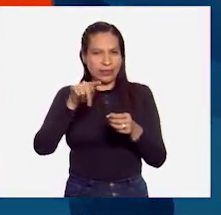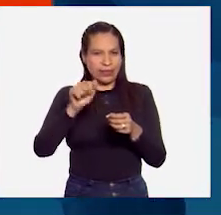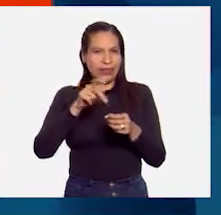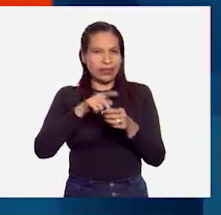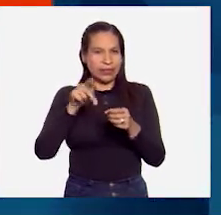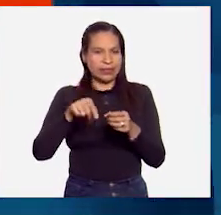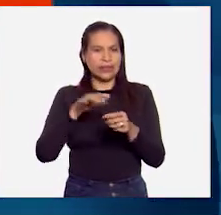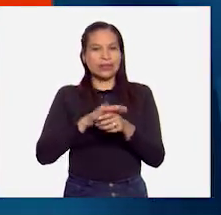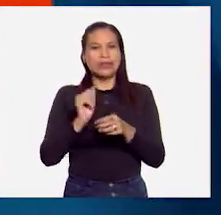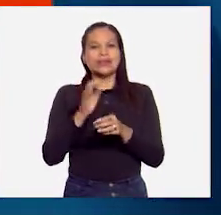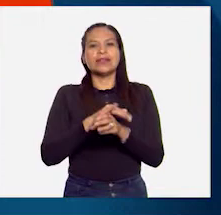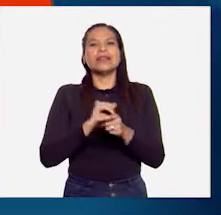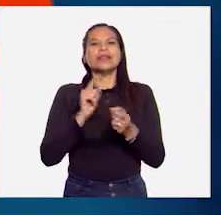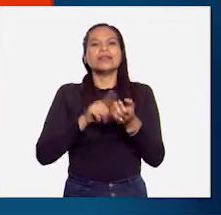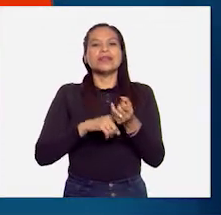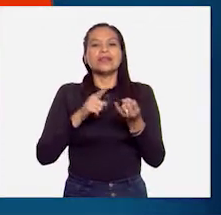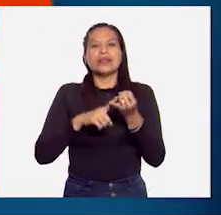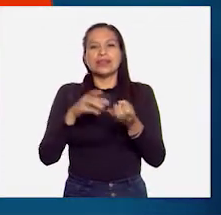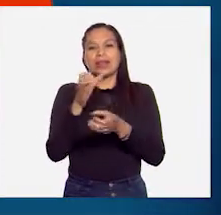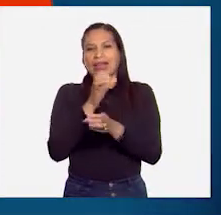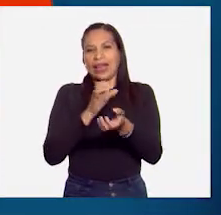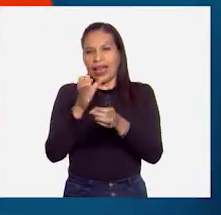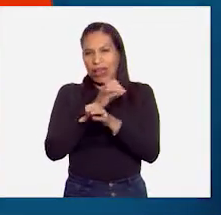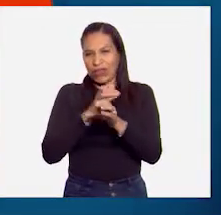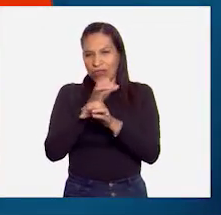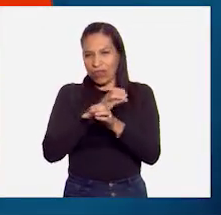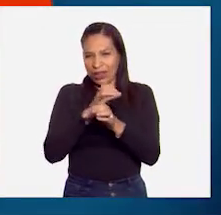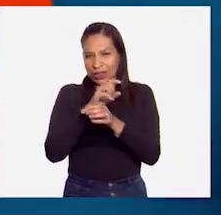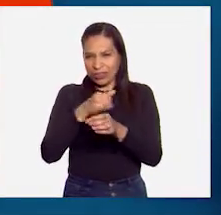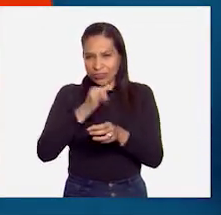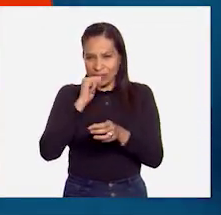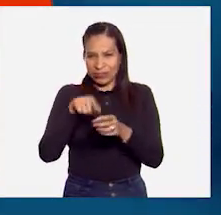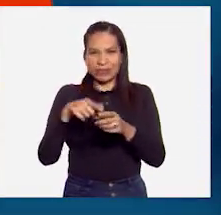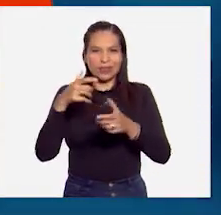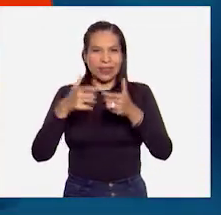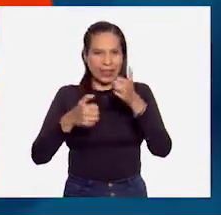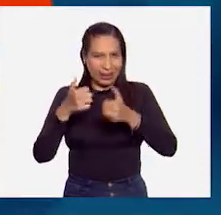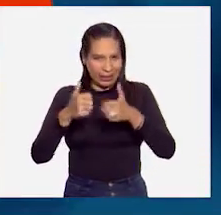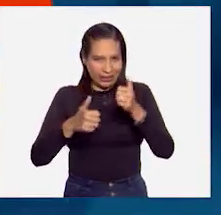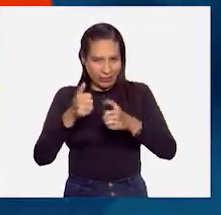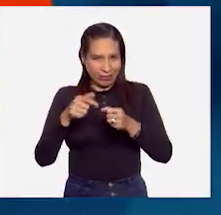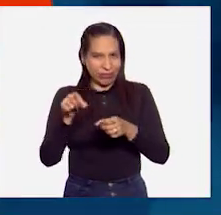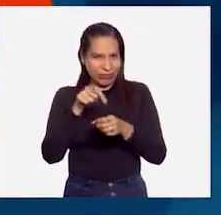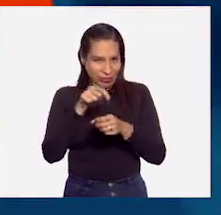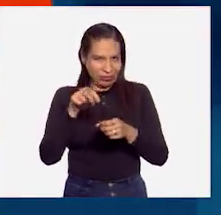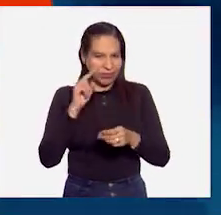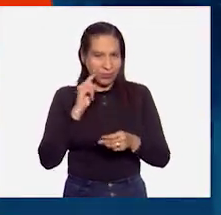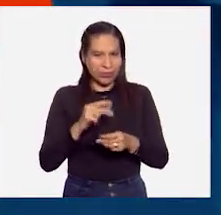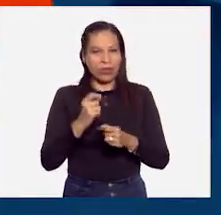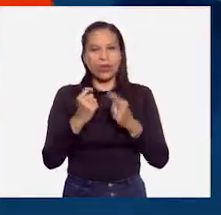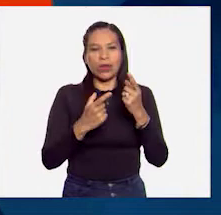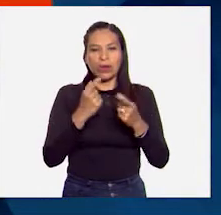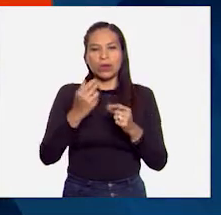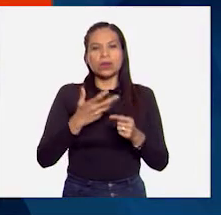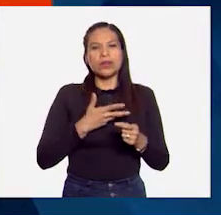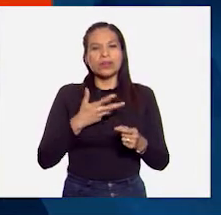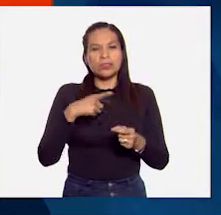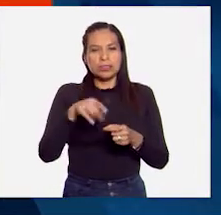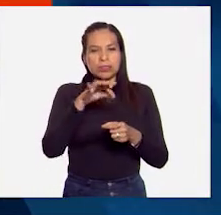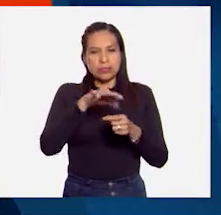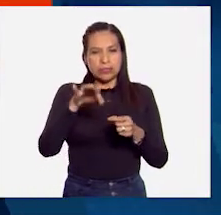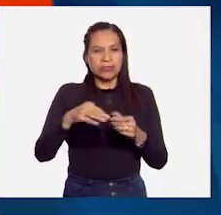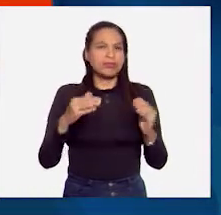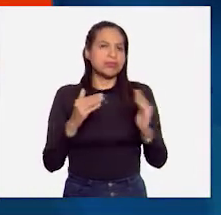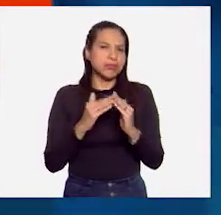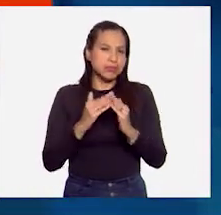va a ser el café que bebemos y leche. Son las que utilizamos para el café con leche. Algunas tintas que tengamos